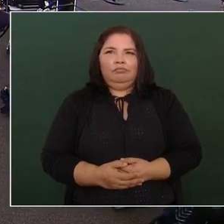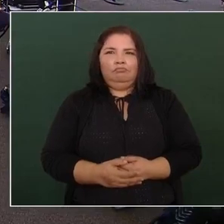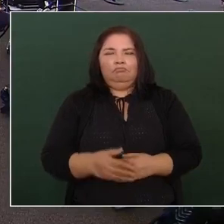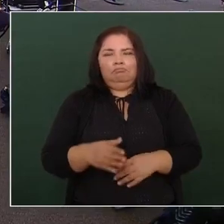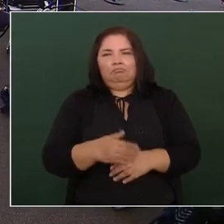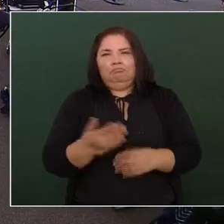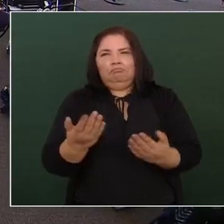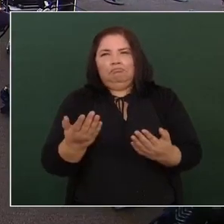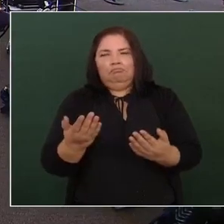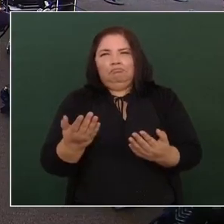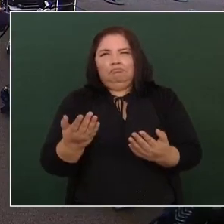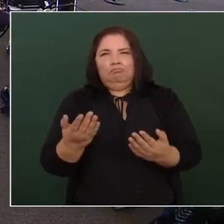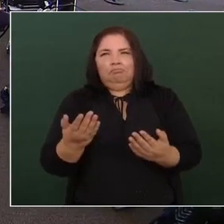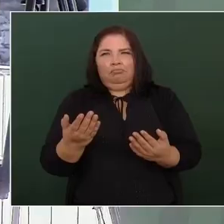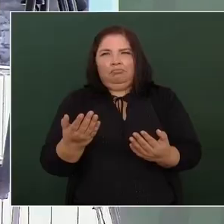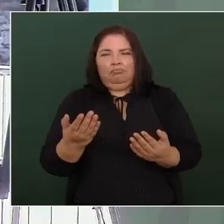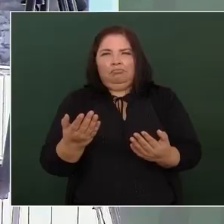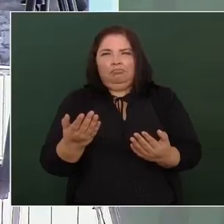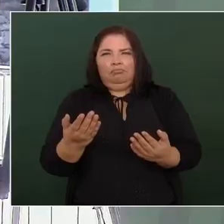Porque